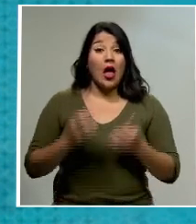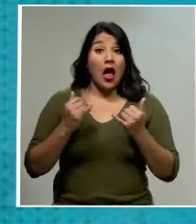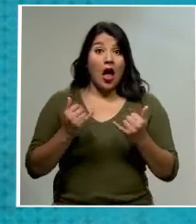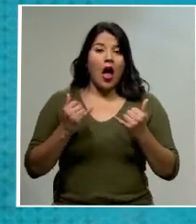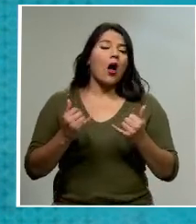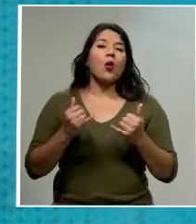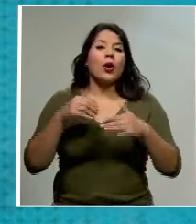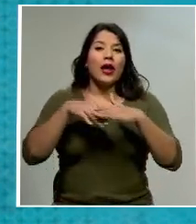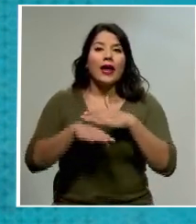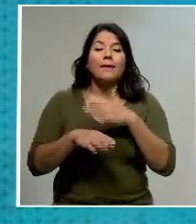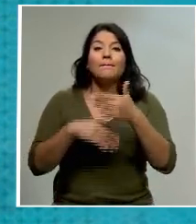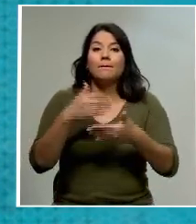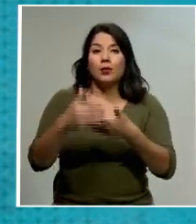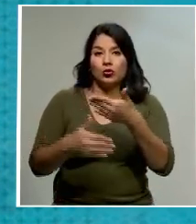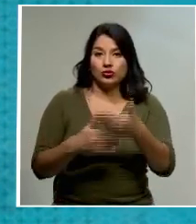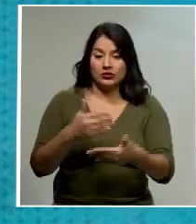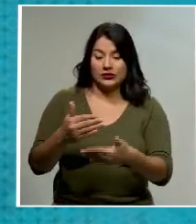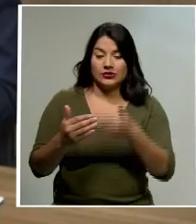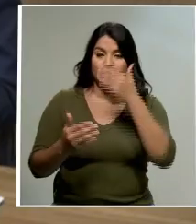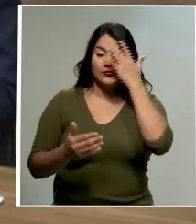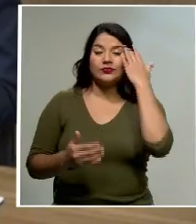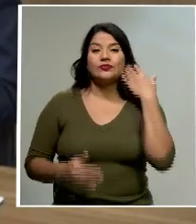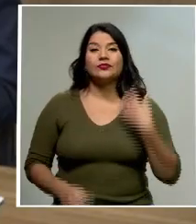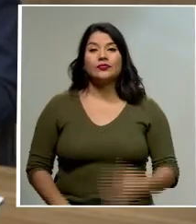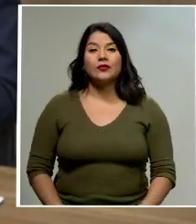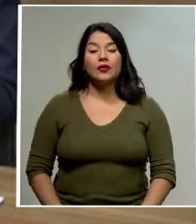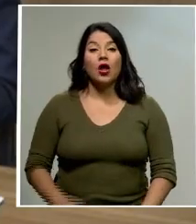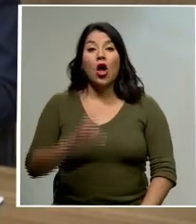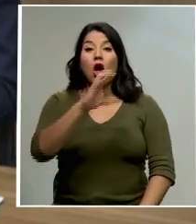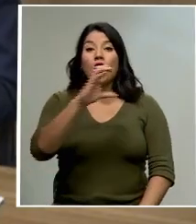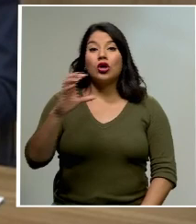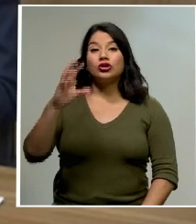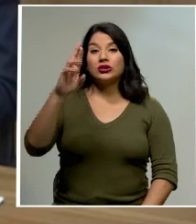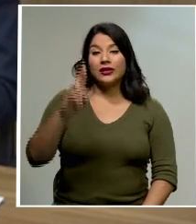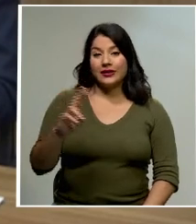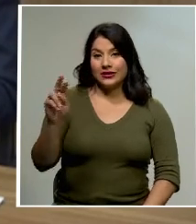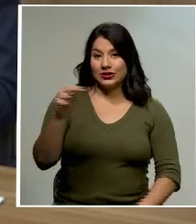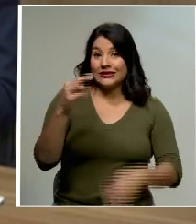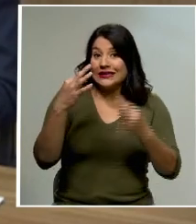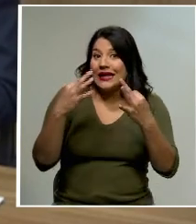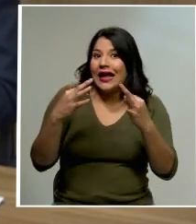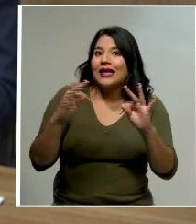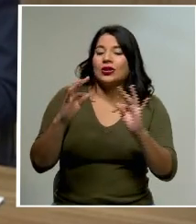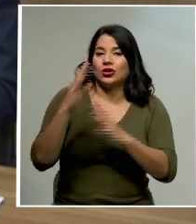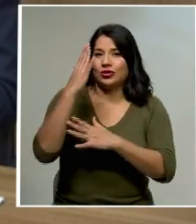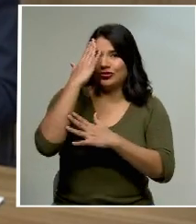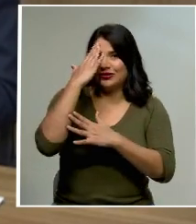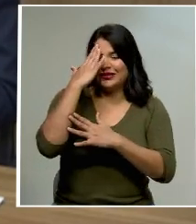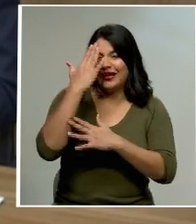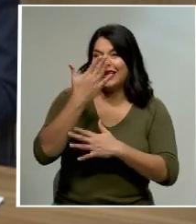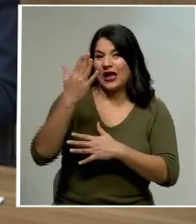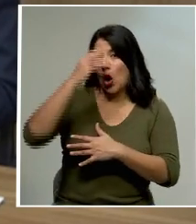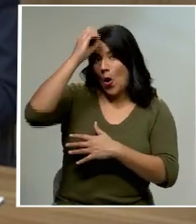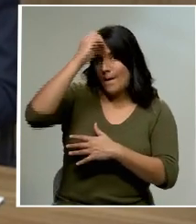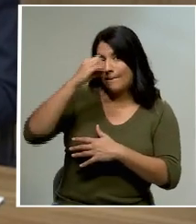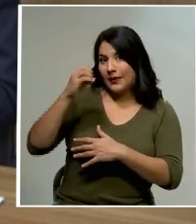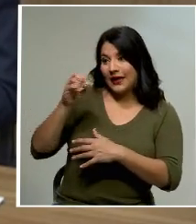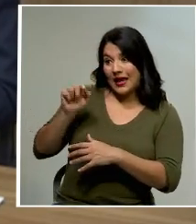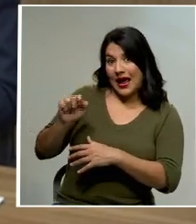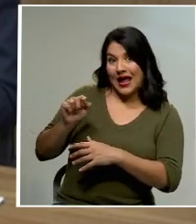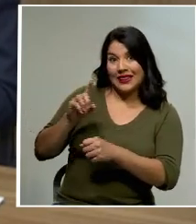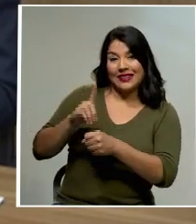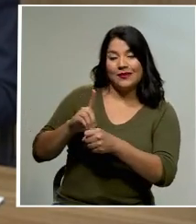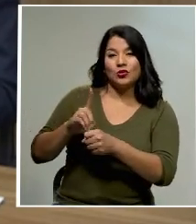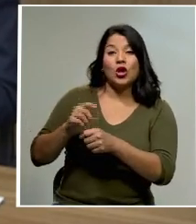encuentra todavía abierto en este momento. Costa Rica Noticias intentó tener la versión del diputado Viales. Sin